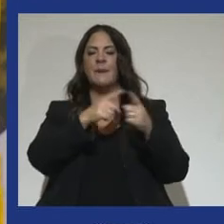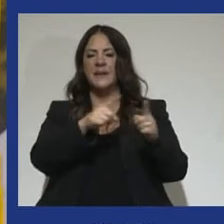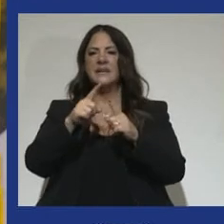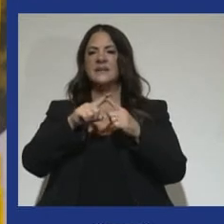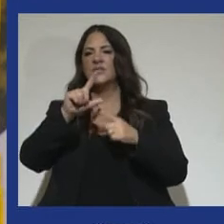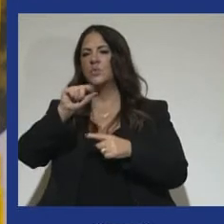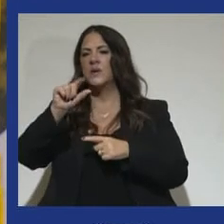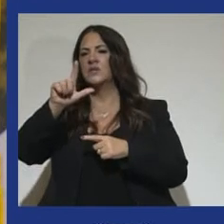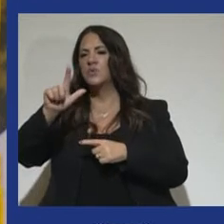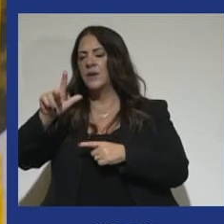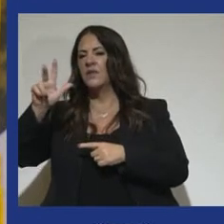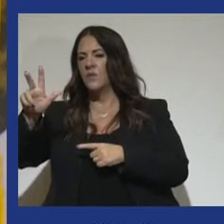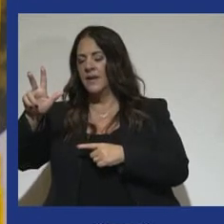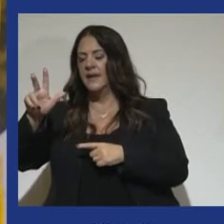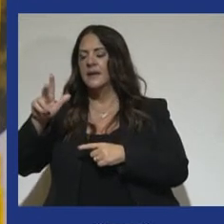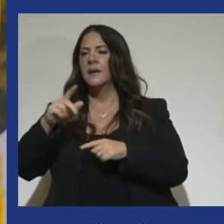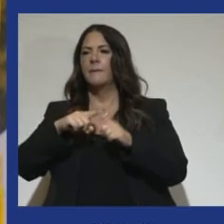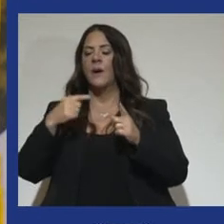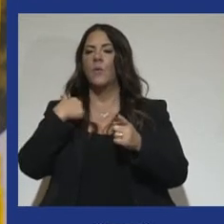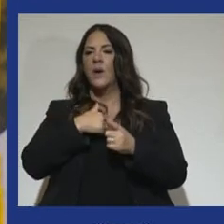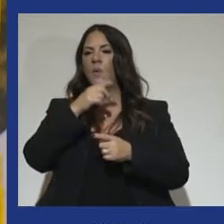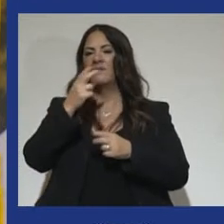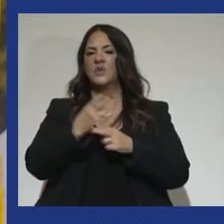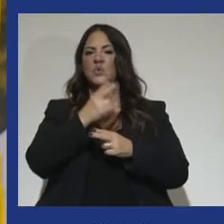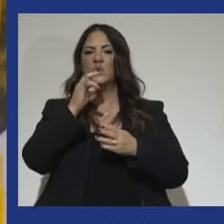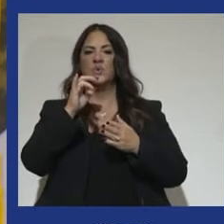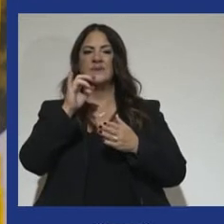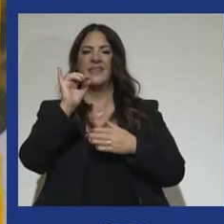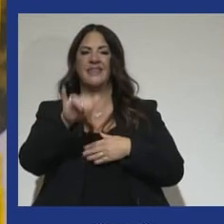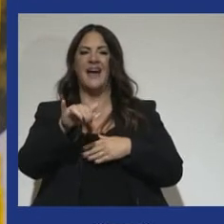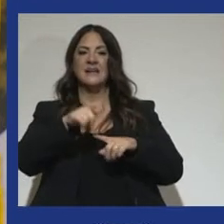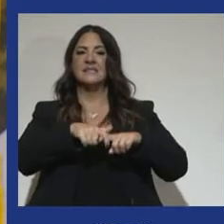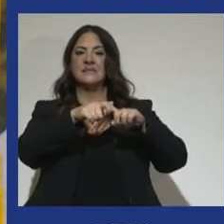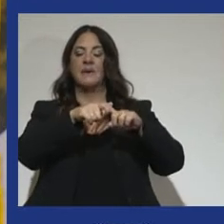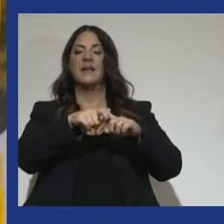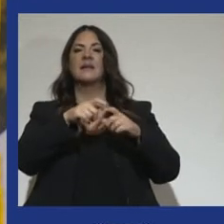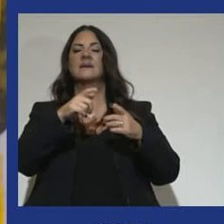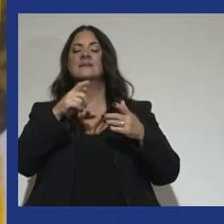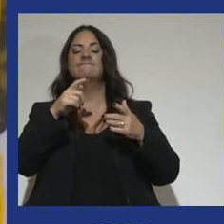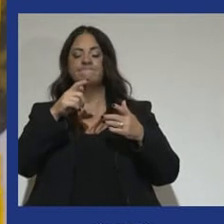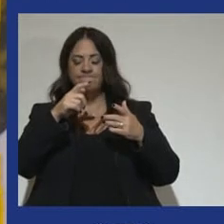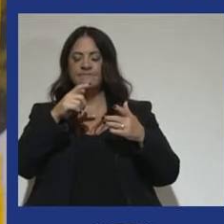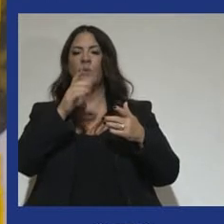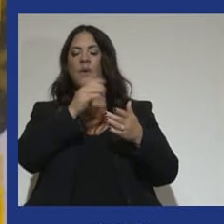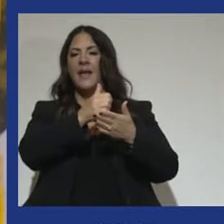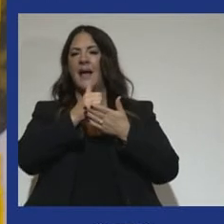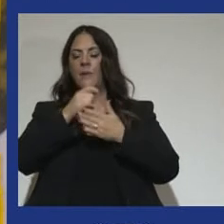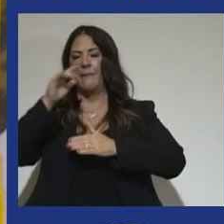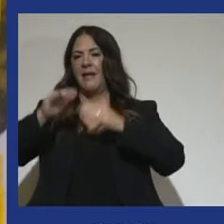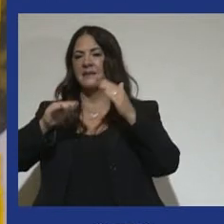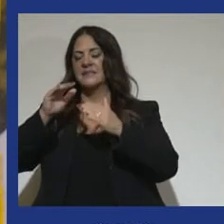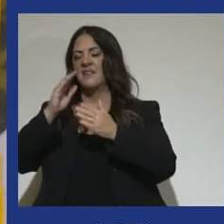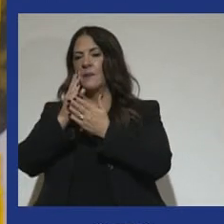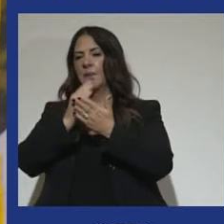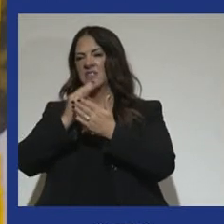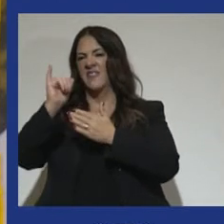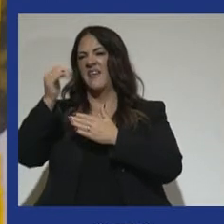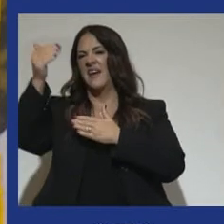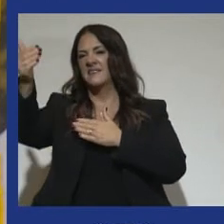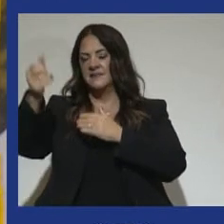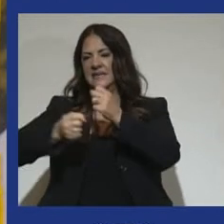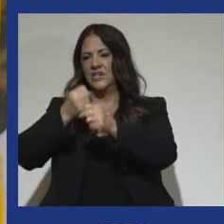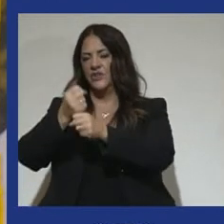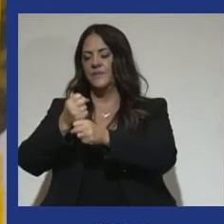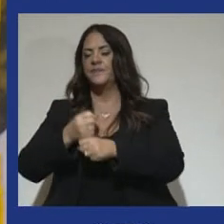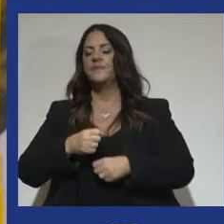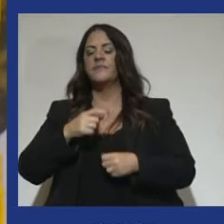2022 23 y tal vez será necesario utilizar estas suspensiones para balancear nuestro presupuesto la otra cosa